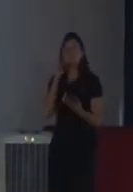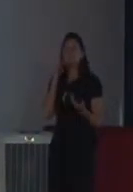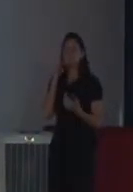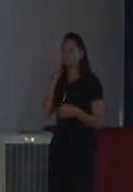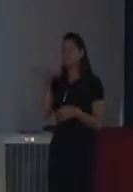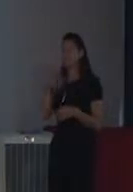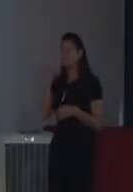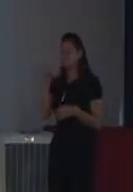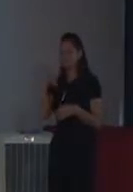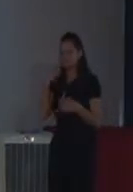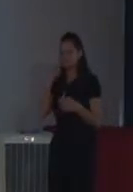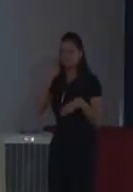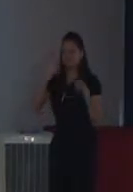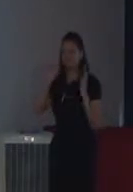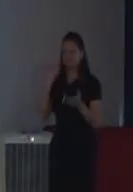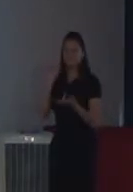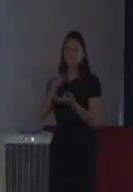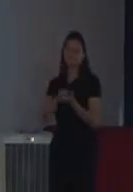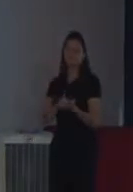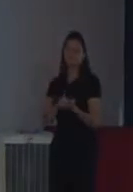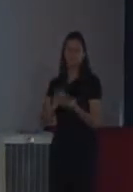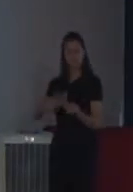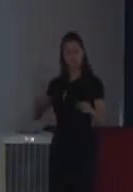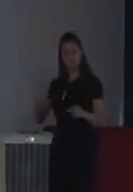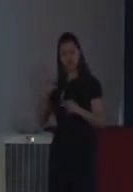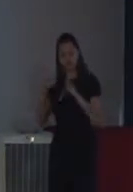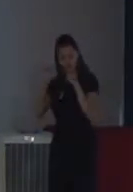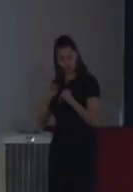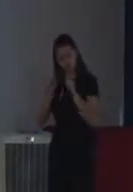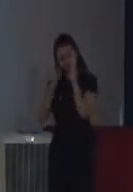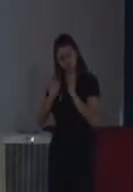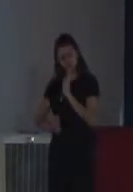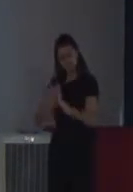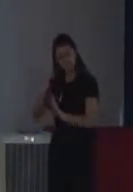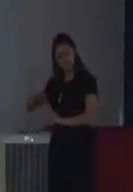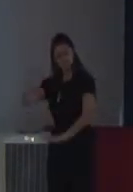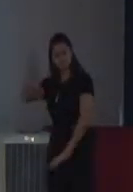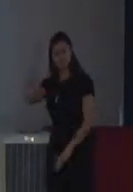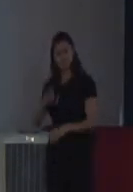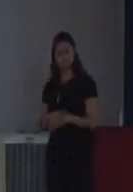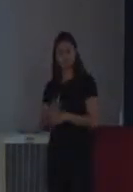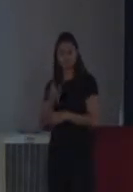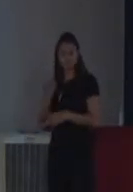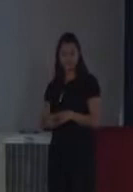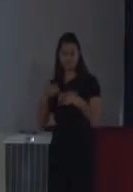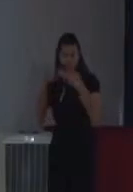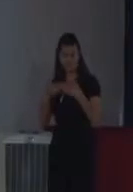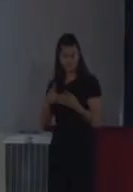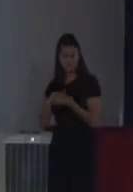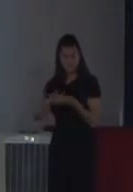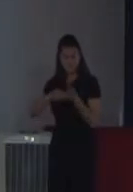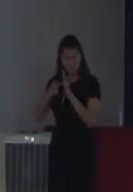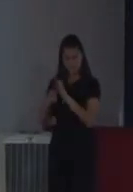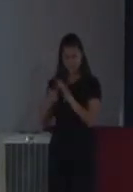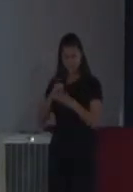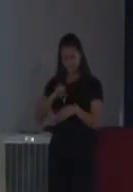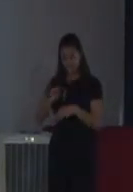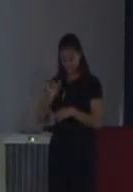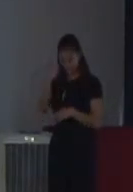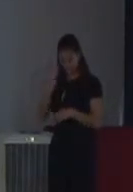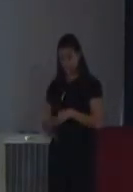digamos, realizarme como ser humano, porque esa es la otra, ¿sí? La persona con discapacidad, o sea, es decir, como que el derecho de la persona con